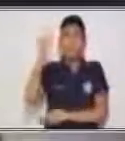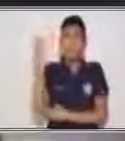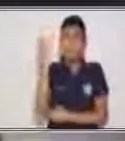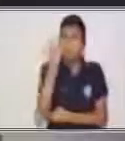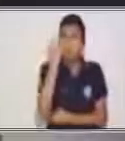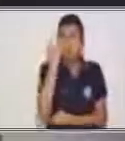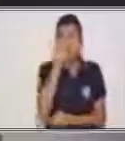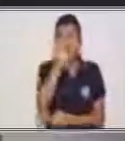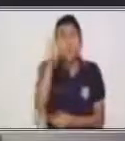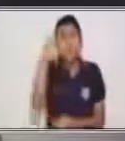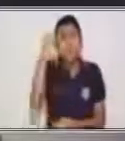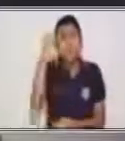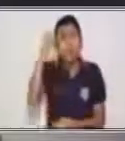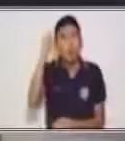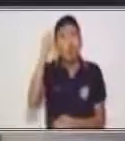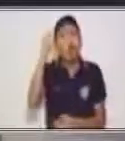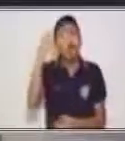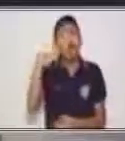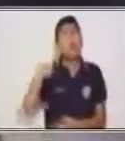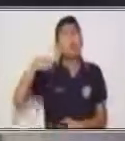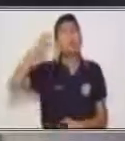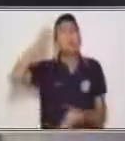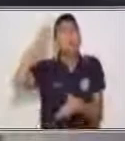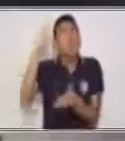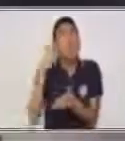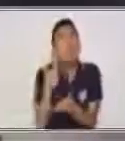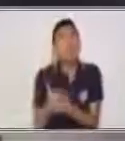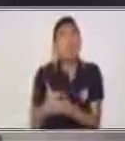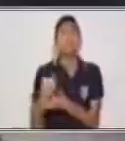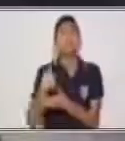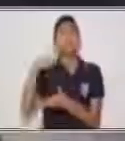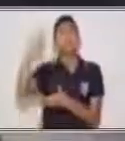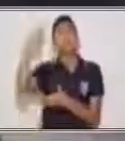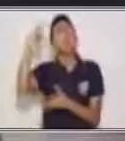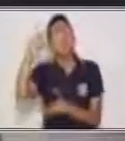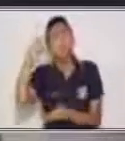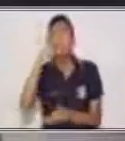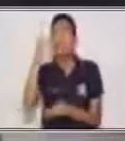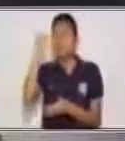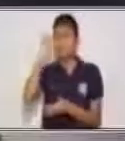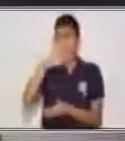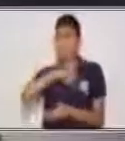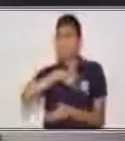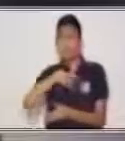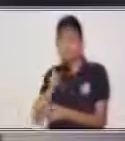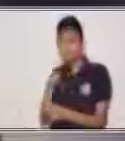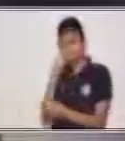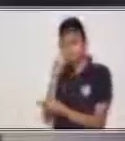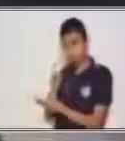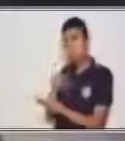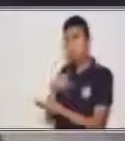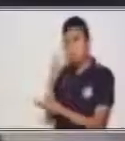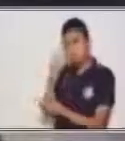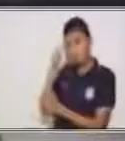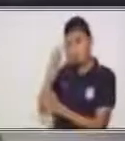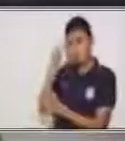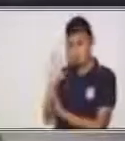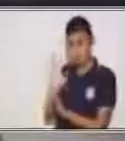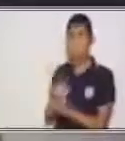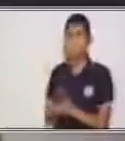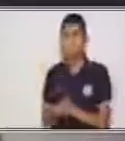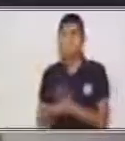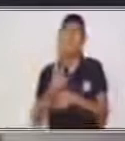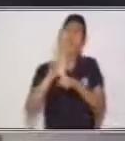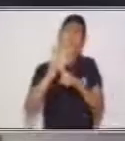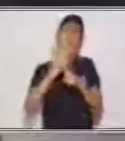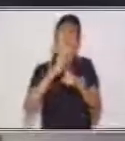lo que yo creo que va a suceder. Ten presente guardar todos tus ejercicios en tu portafolio Aprendo en Casa.